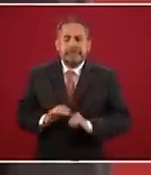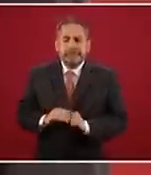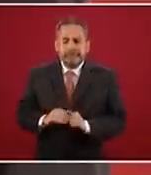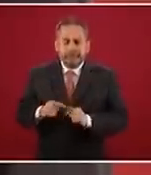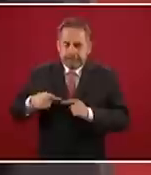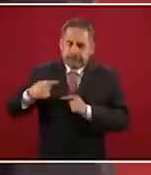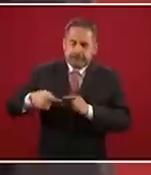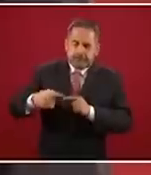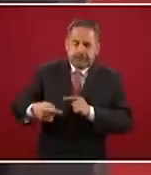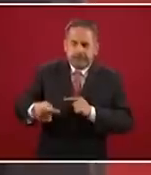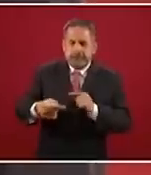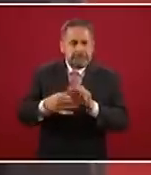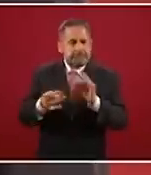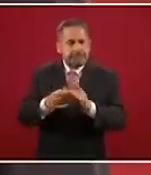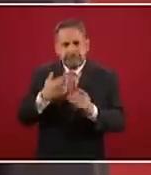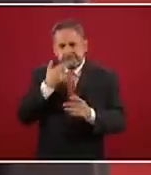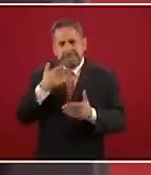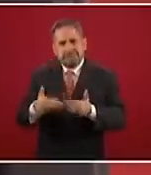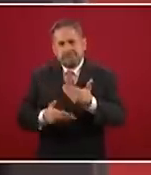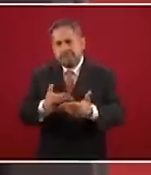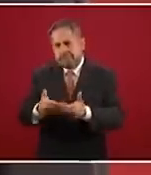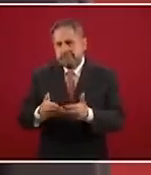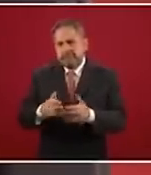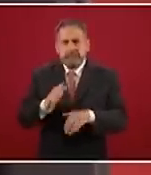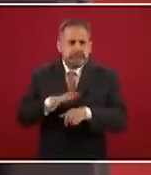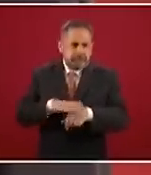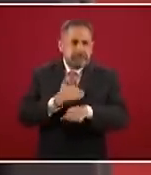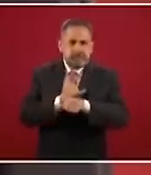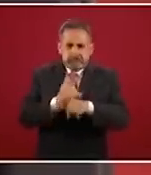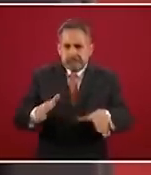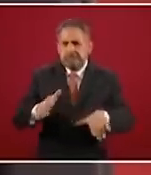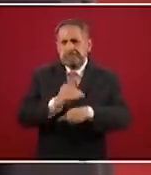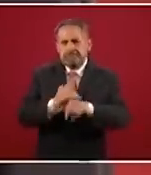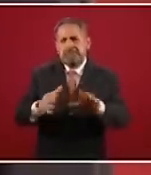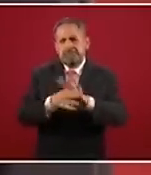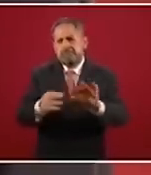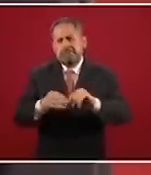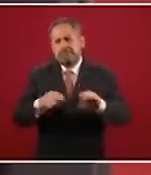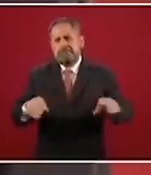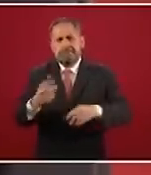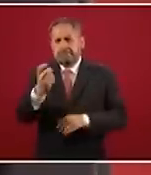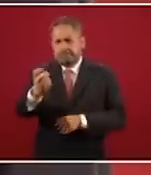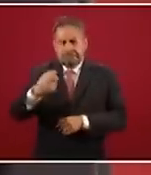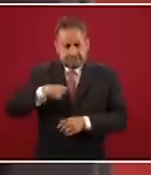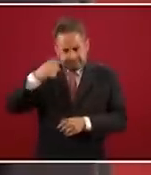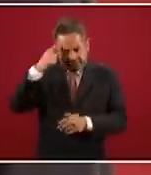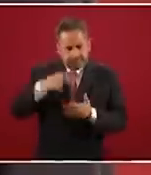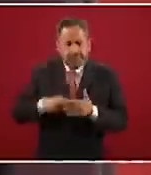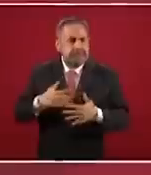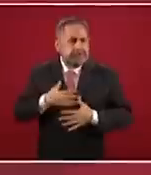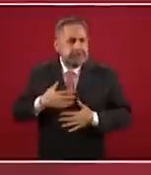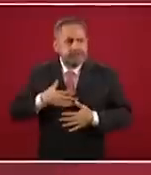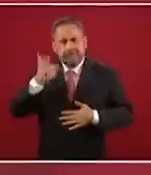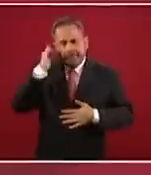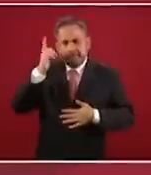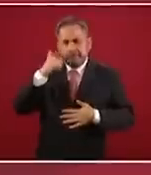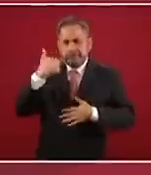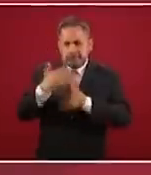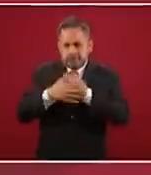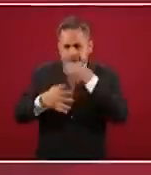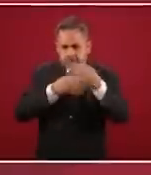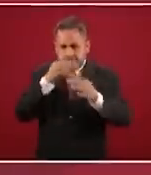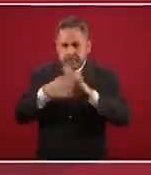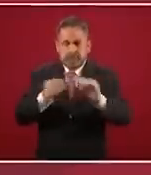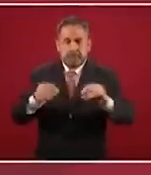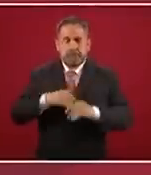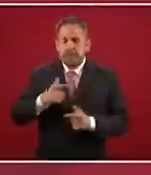Cada vez vamos a poder informarles, eso es lo que yo espero y desde